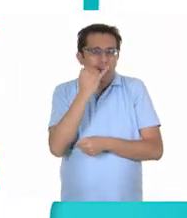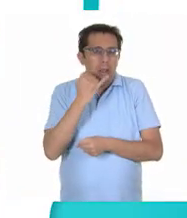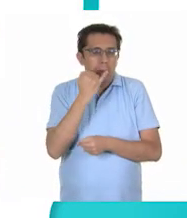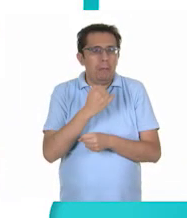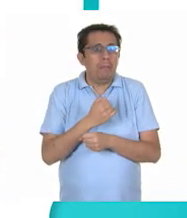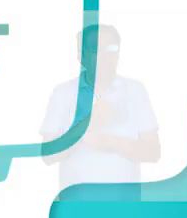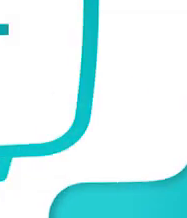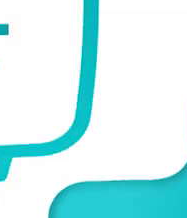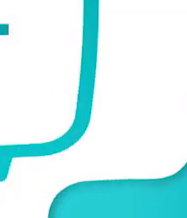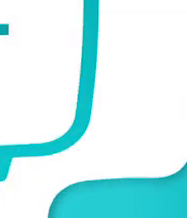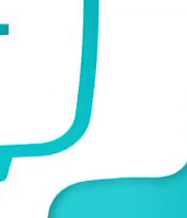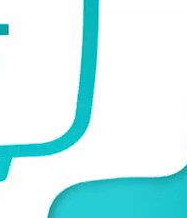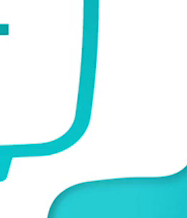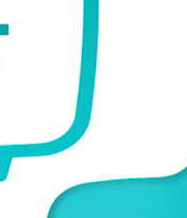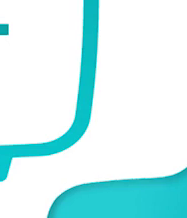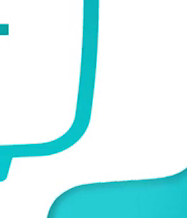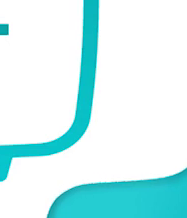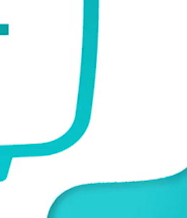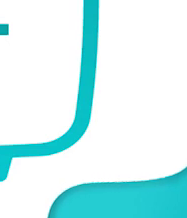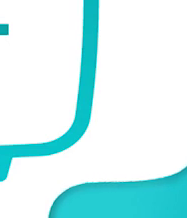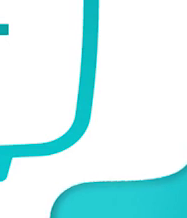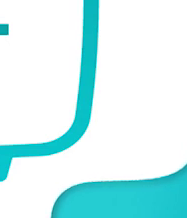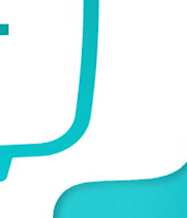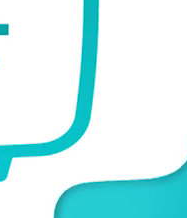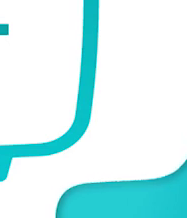con tu familia en tu lengua materna.